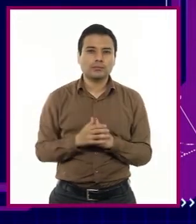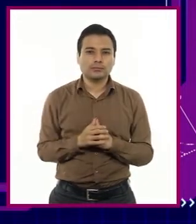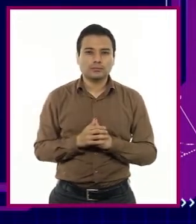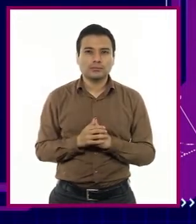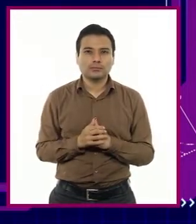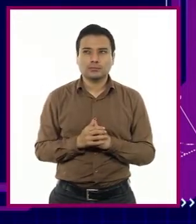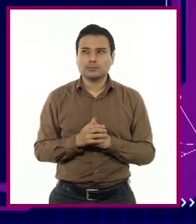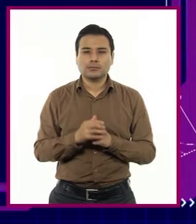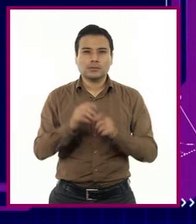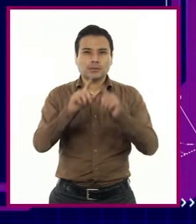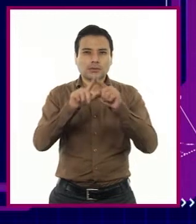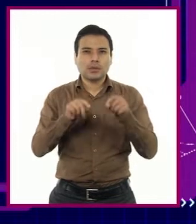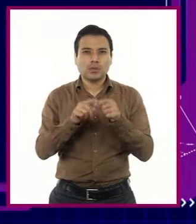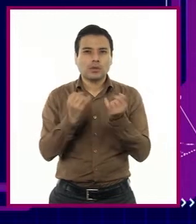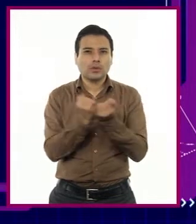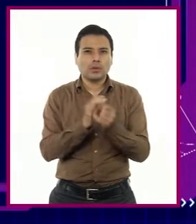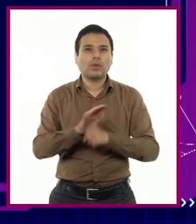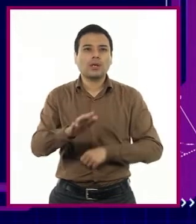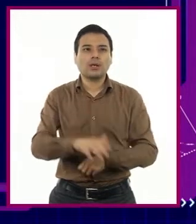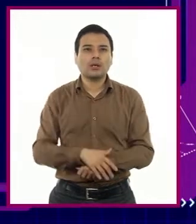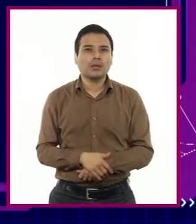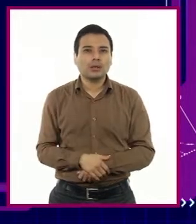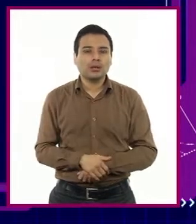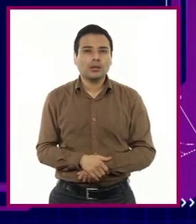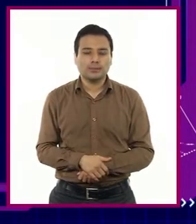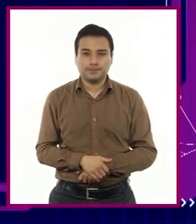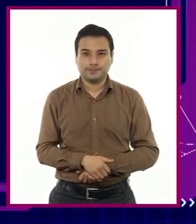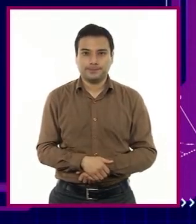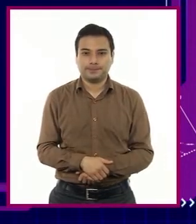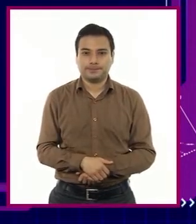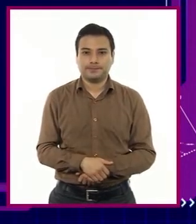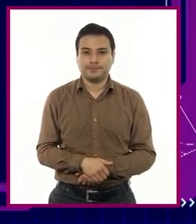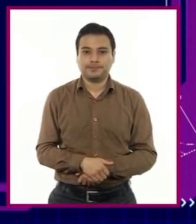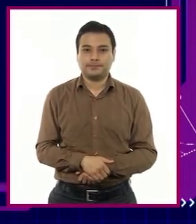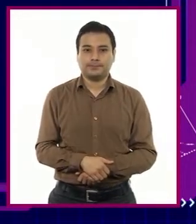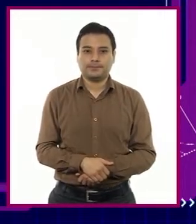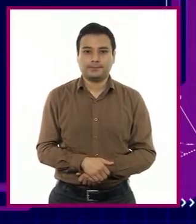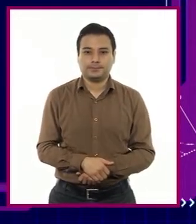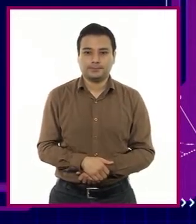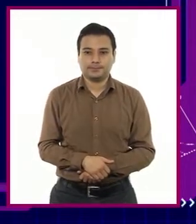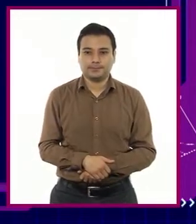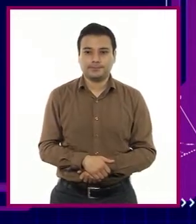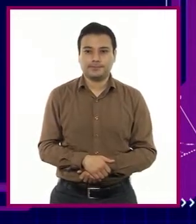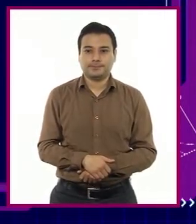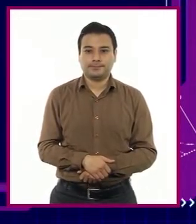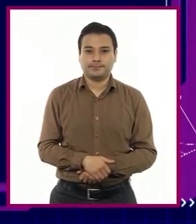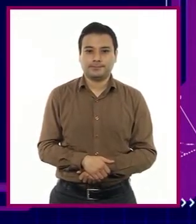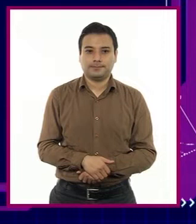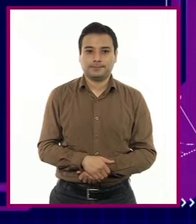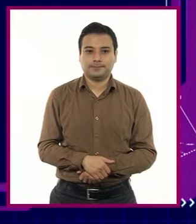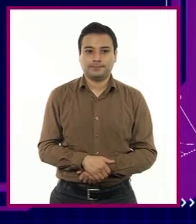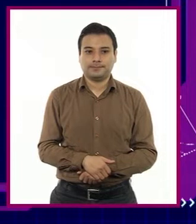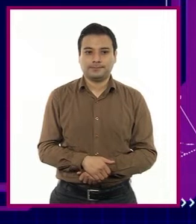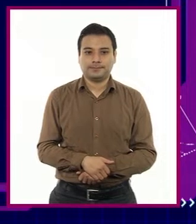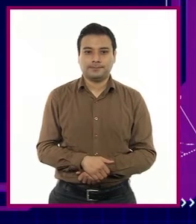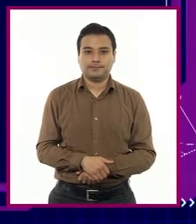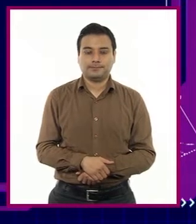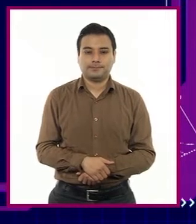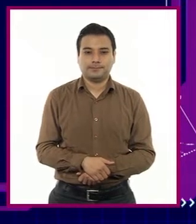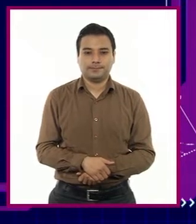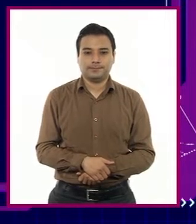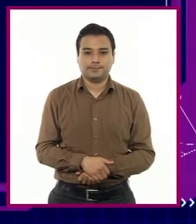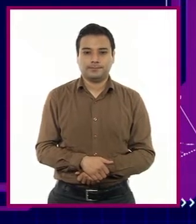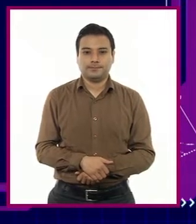triángulos congruentes? Verifiquemos su respuesta. Analicemos la información que nos proporcionan las